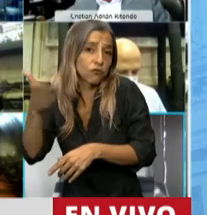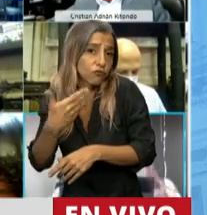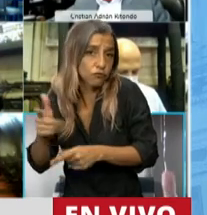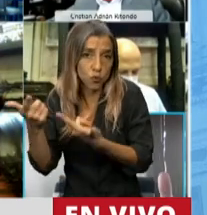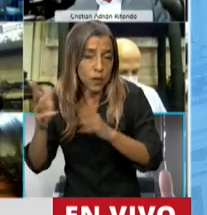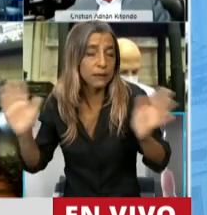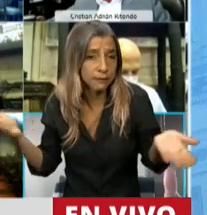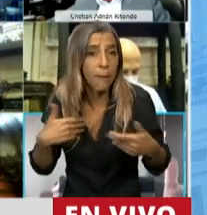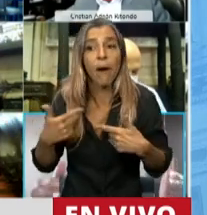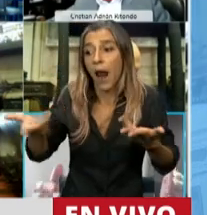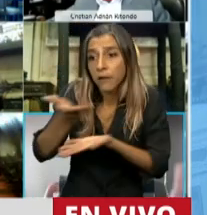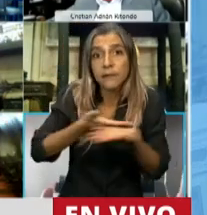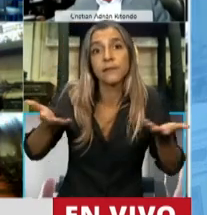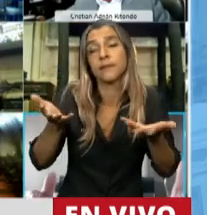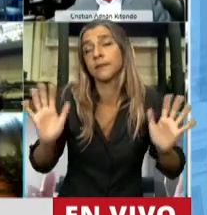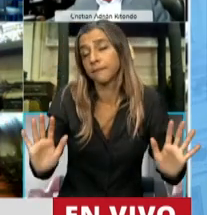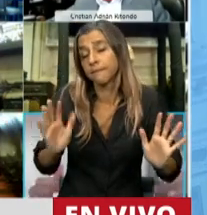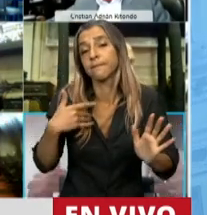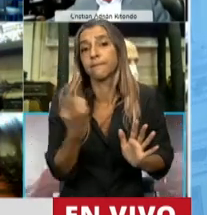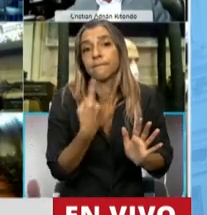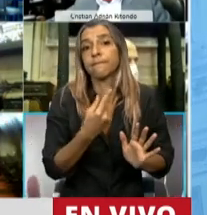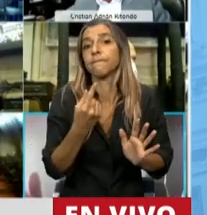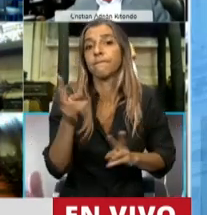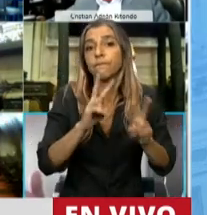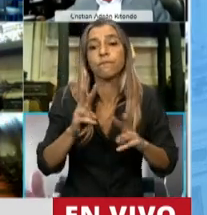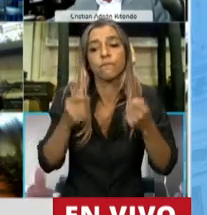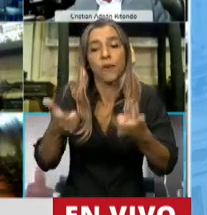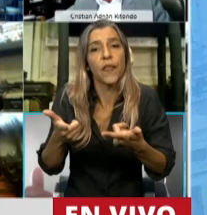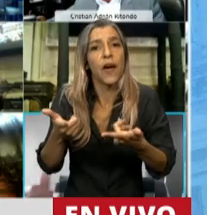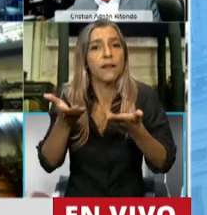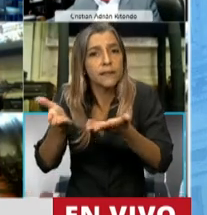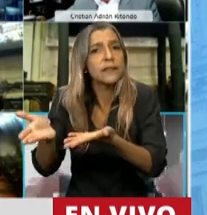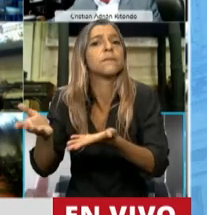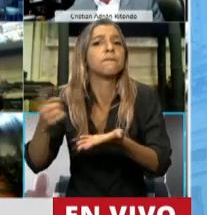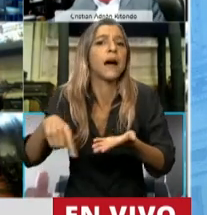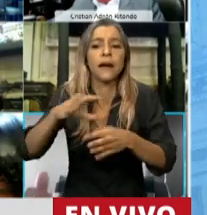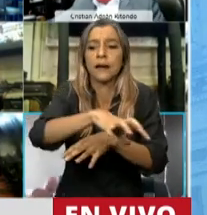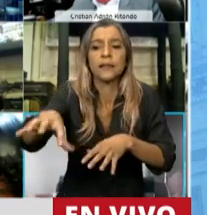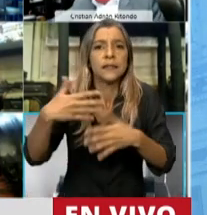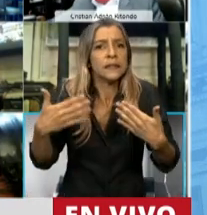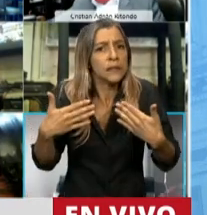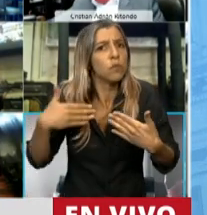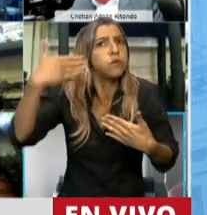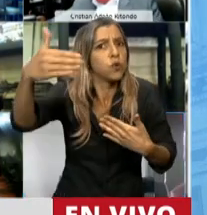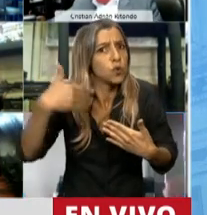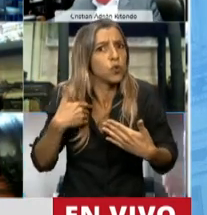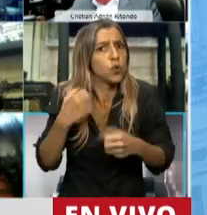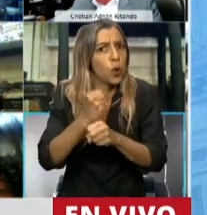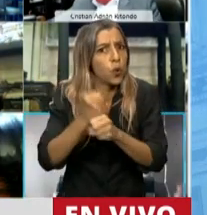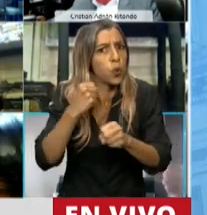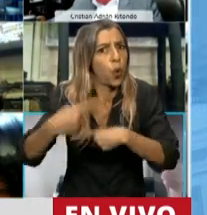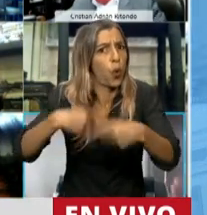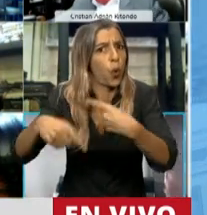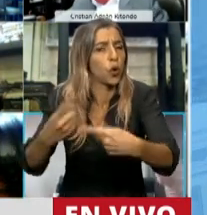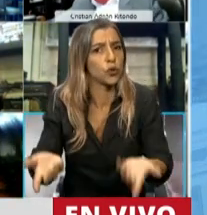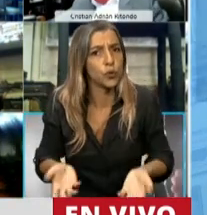hacer rápidamente. Brindar esta asistencia significa la oportunidad para muchos jardines maternales de seguir trabajando. Proponemos un aporte